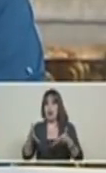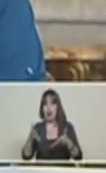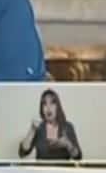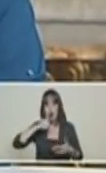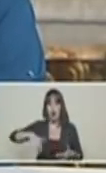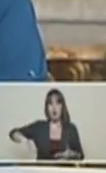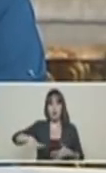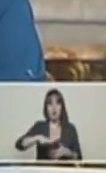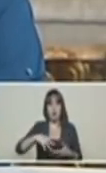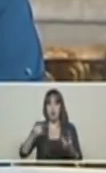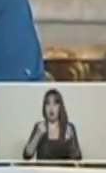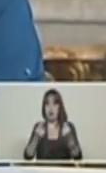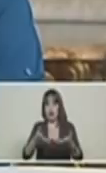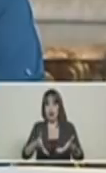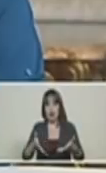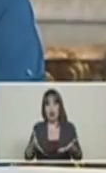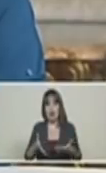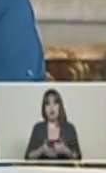Si gana la economía,